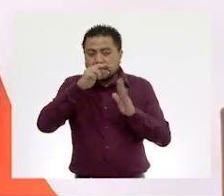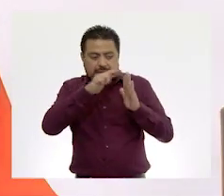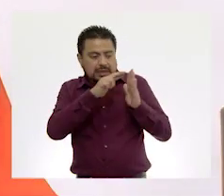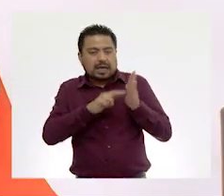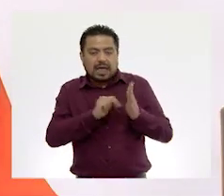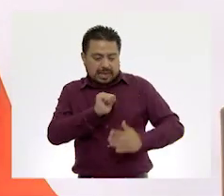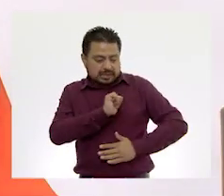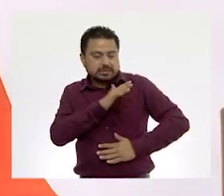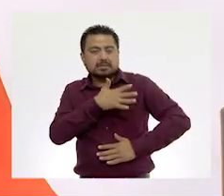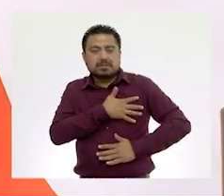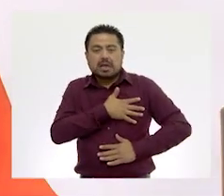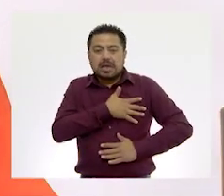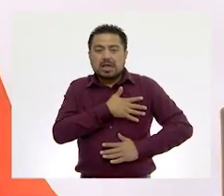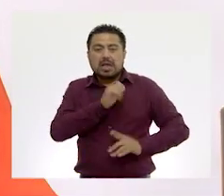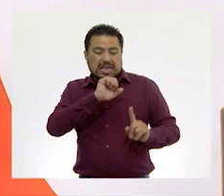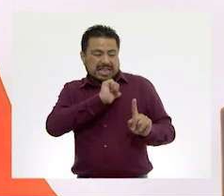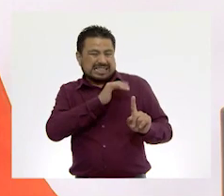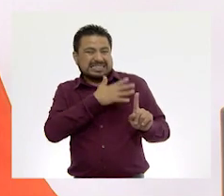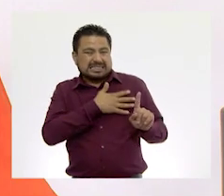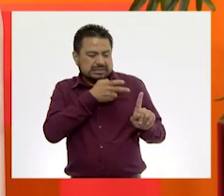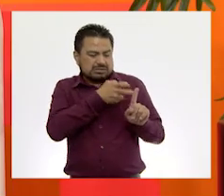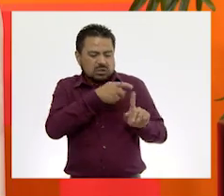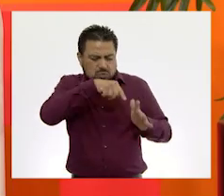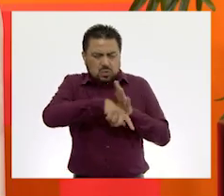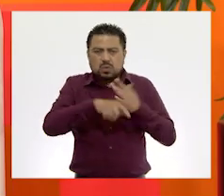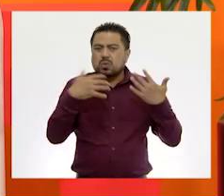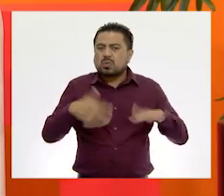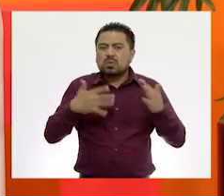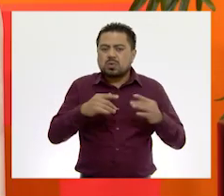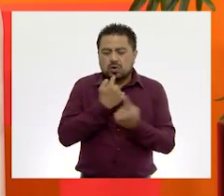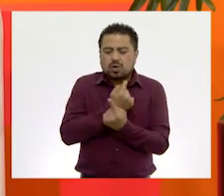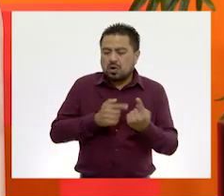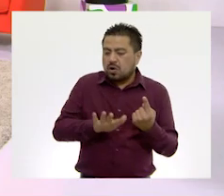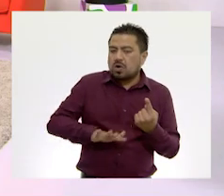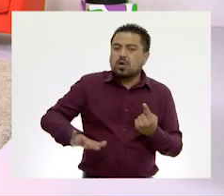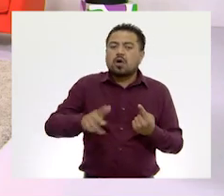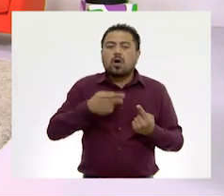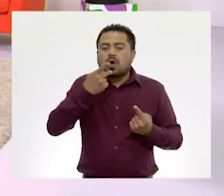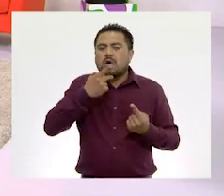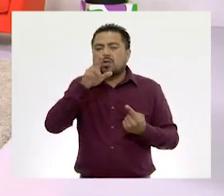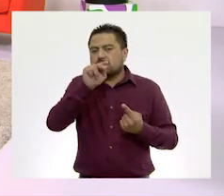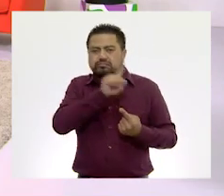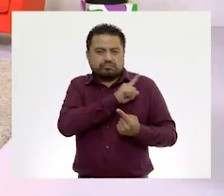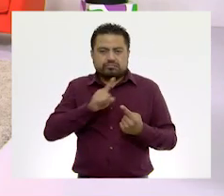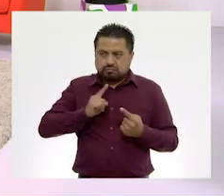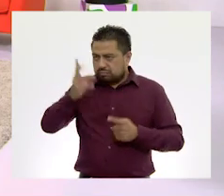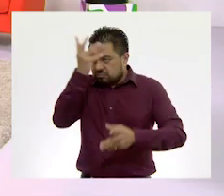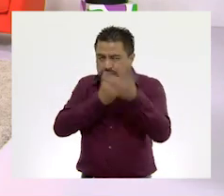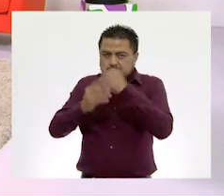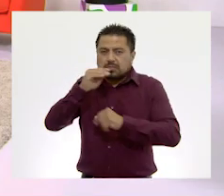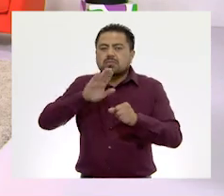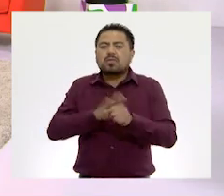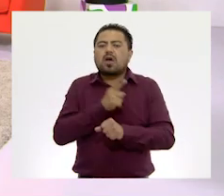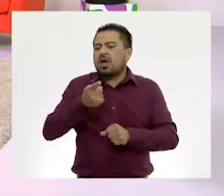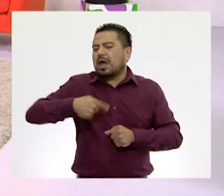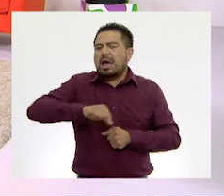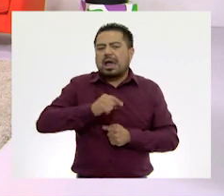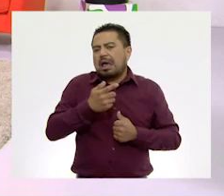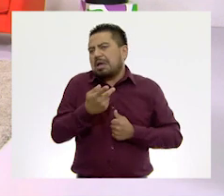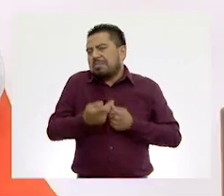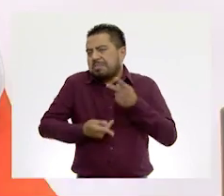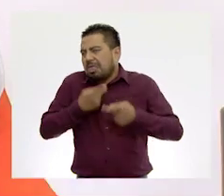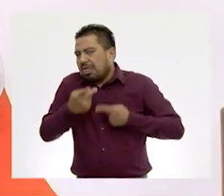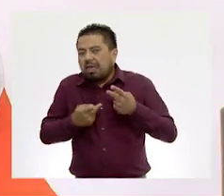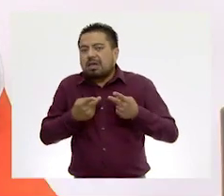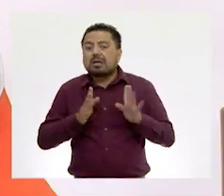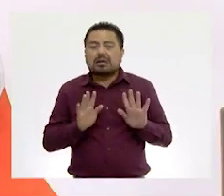del español, de ese español que está inmerso ahí, que el niño oyente pues no lo tiene que aprender porque es lo que habla, ¿no?